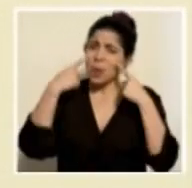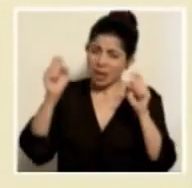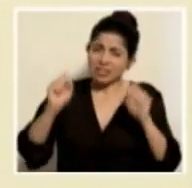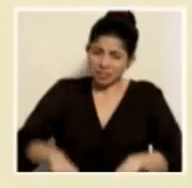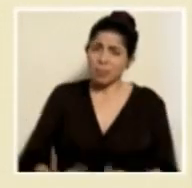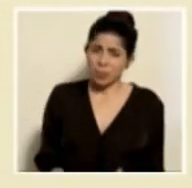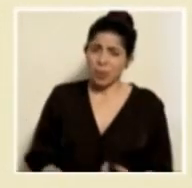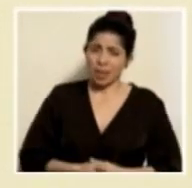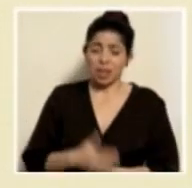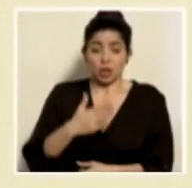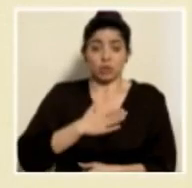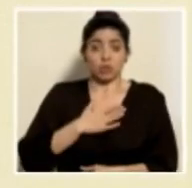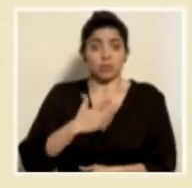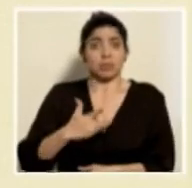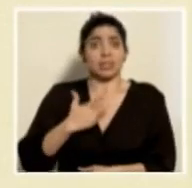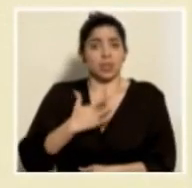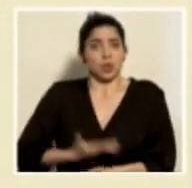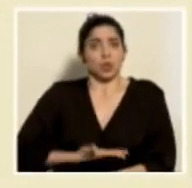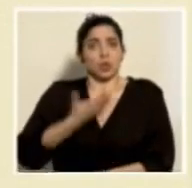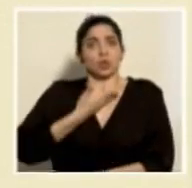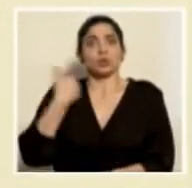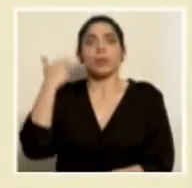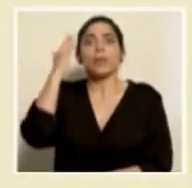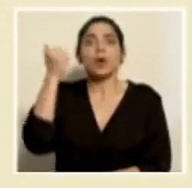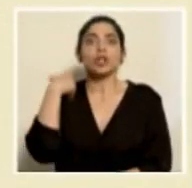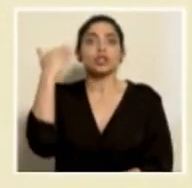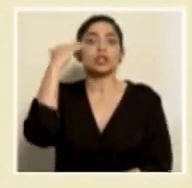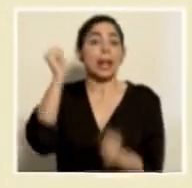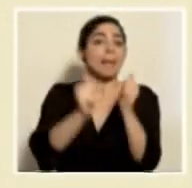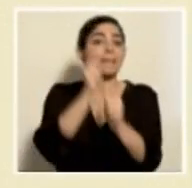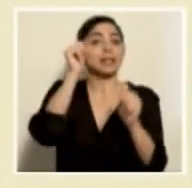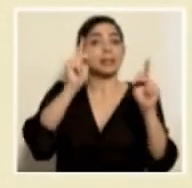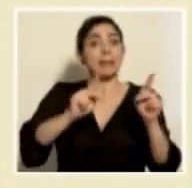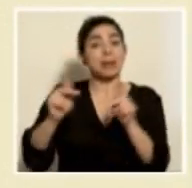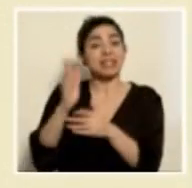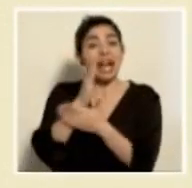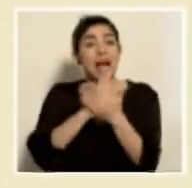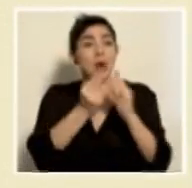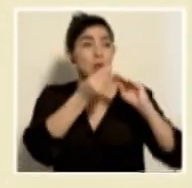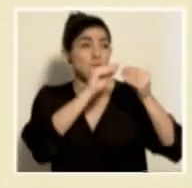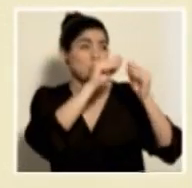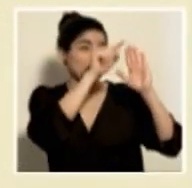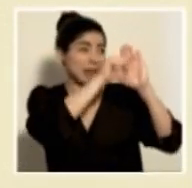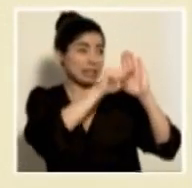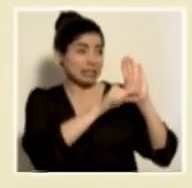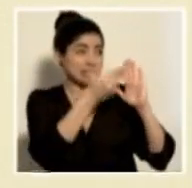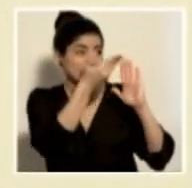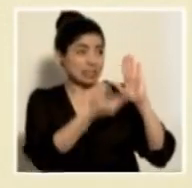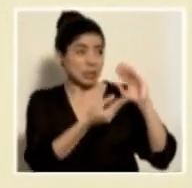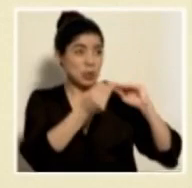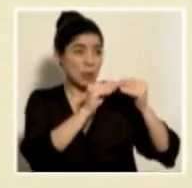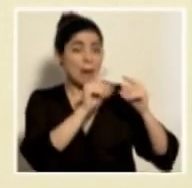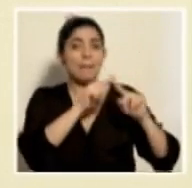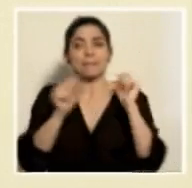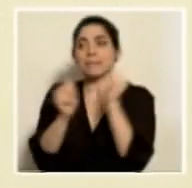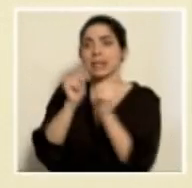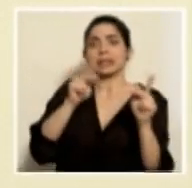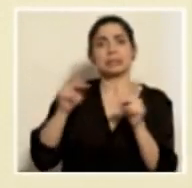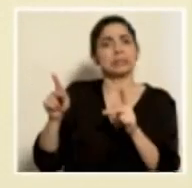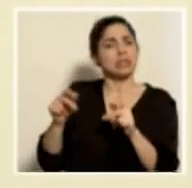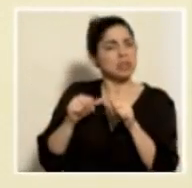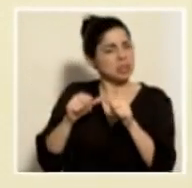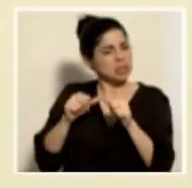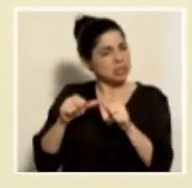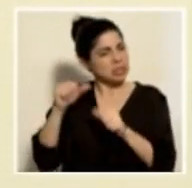puede. Y yo más bien me siento orgulloso porque yo sé que la gran mayoría de la población, a pesar de los números que tenemos hoy, ha estado, como decimos, al pie del